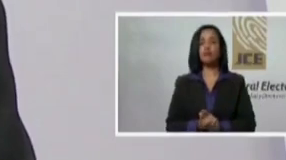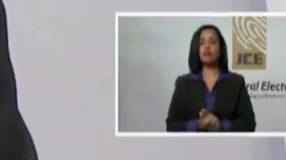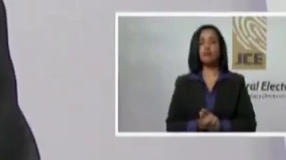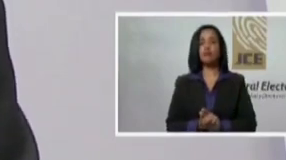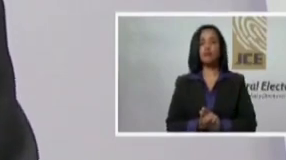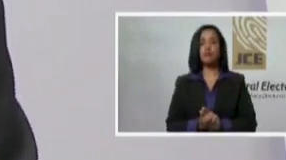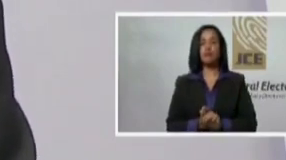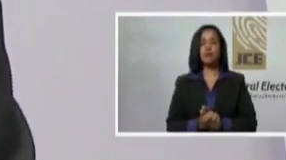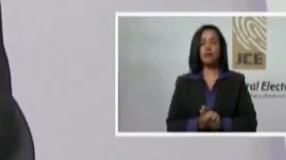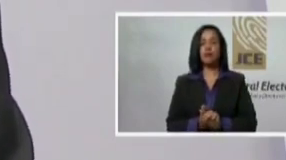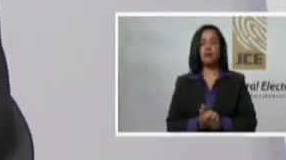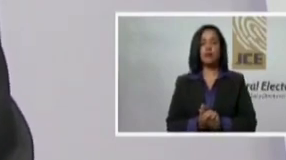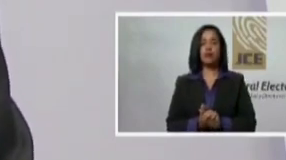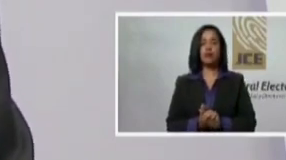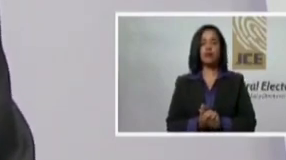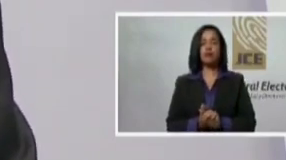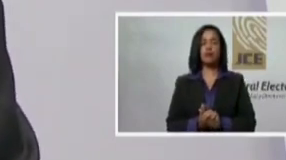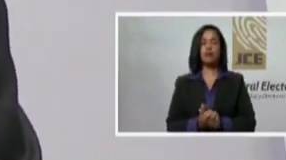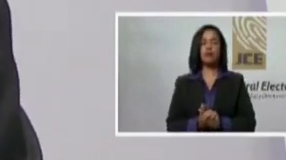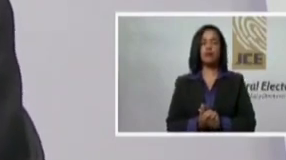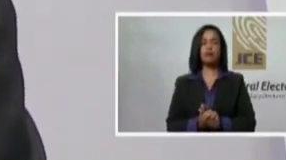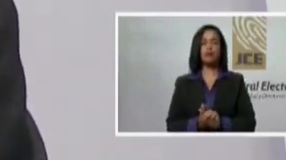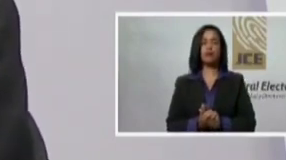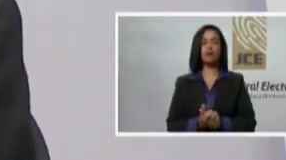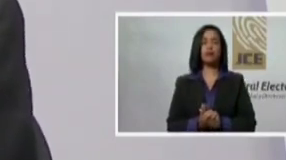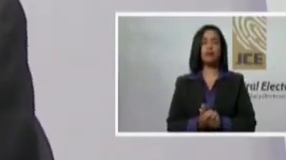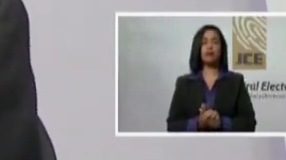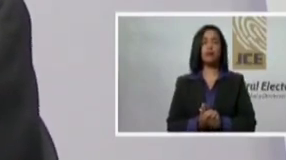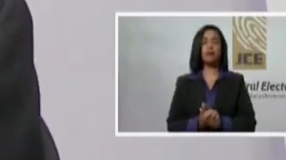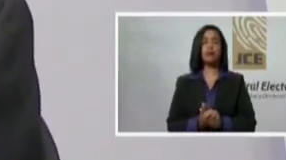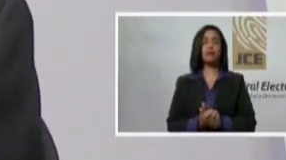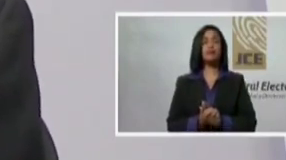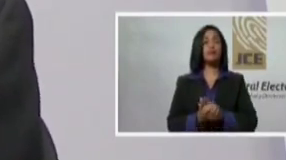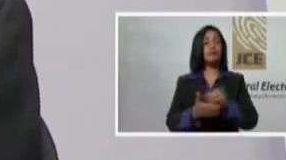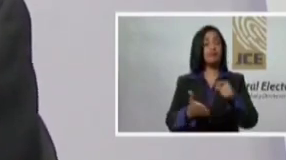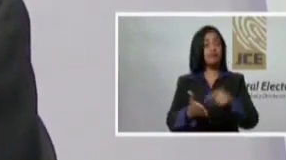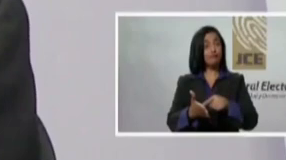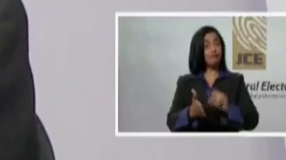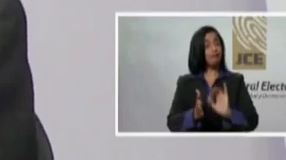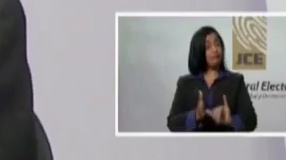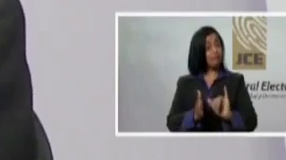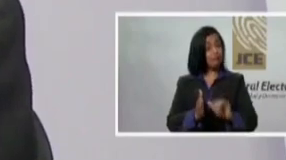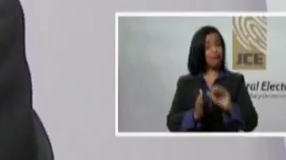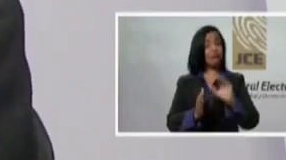constituyéndose como un ejemplo para las Américas y el mundo